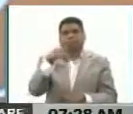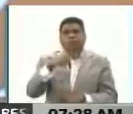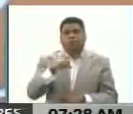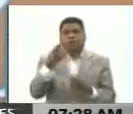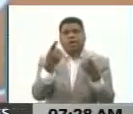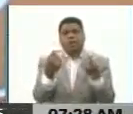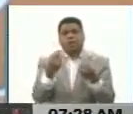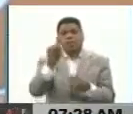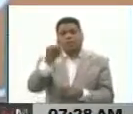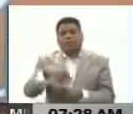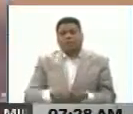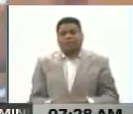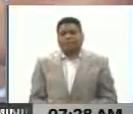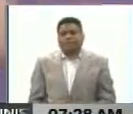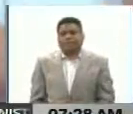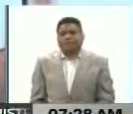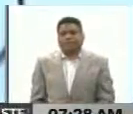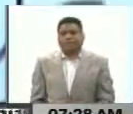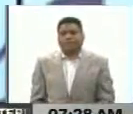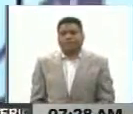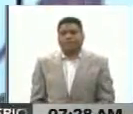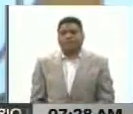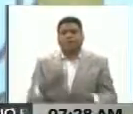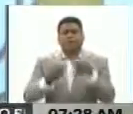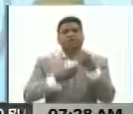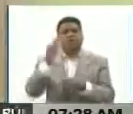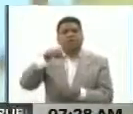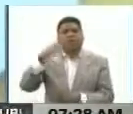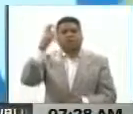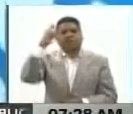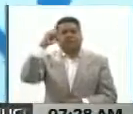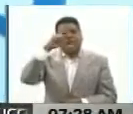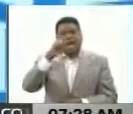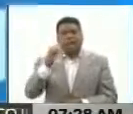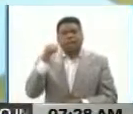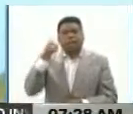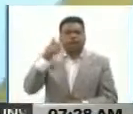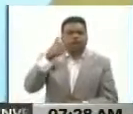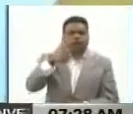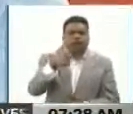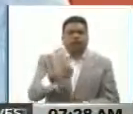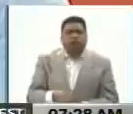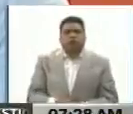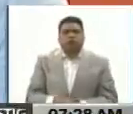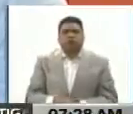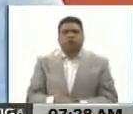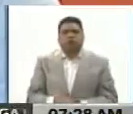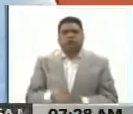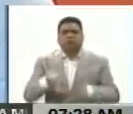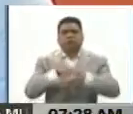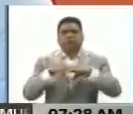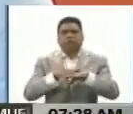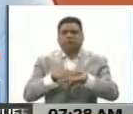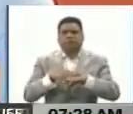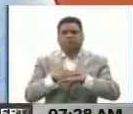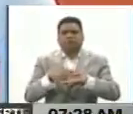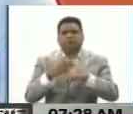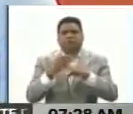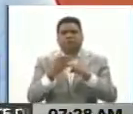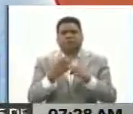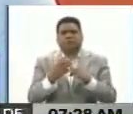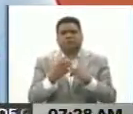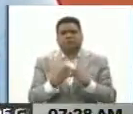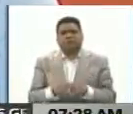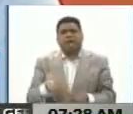economía. Para lo que se ha hecho durante este año, lo que está por venir, ¿qué nos puede ofrecer el ministerio? Ayer veíamos a Cristóbal